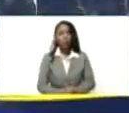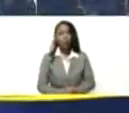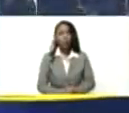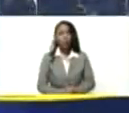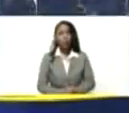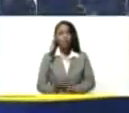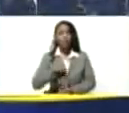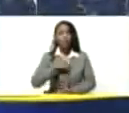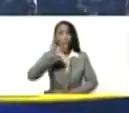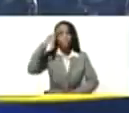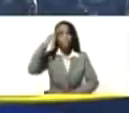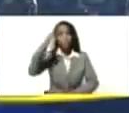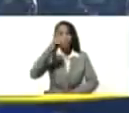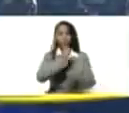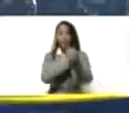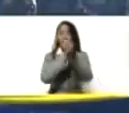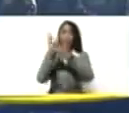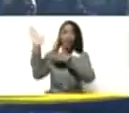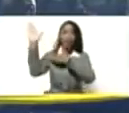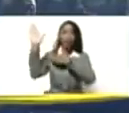nuestro comandante infinito